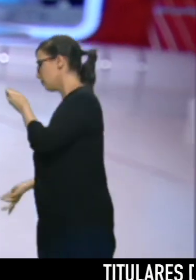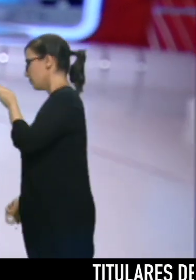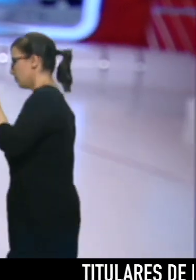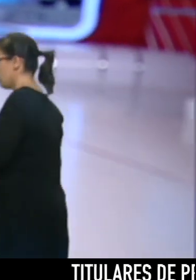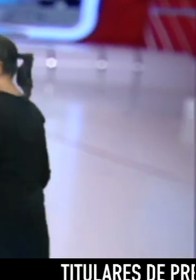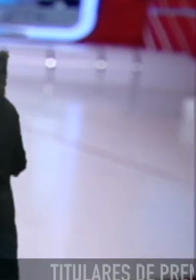¡Gracias!